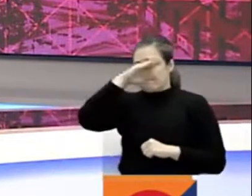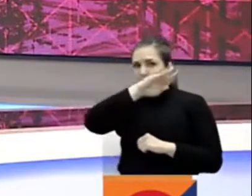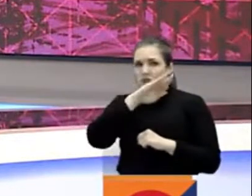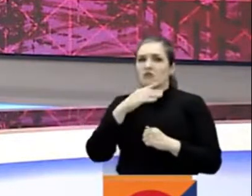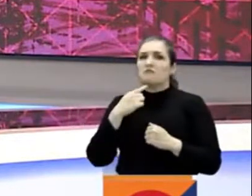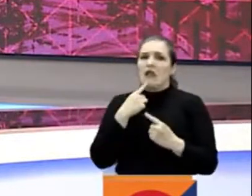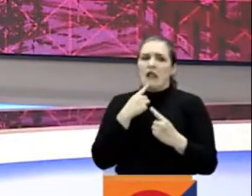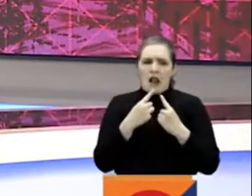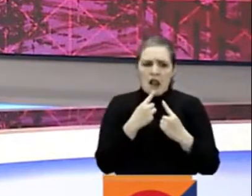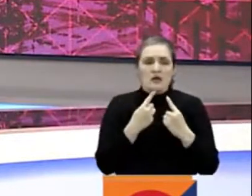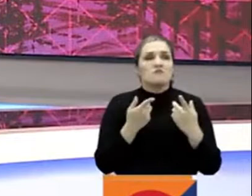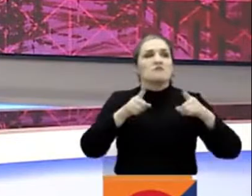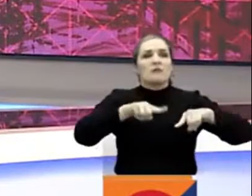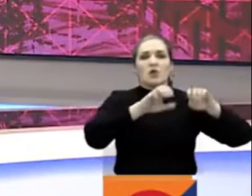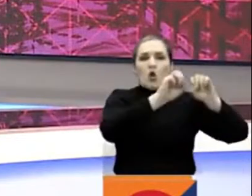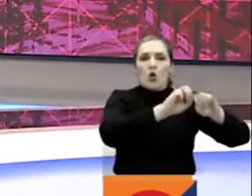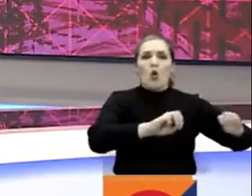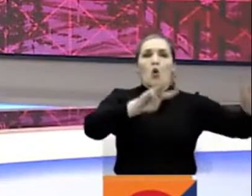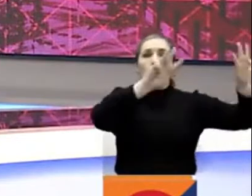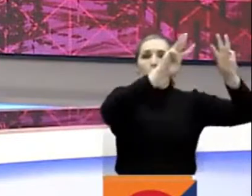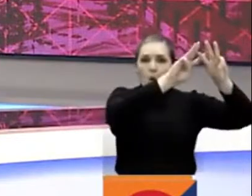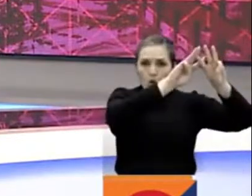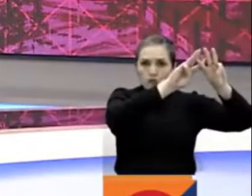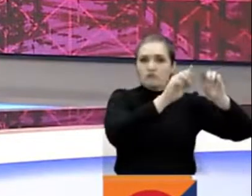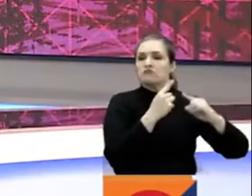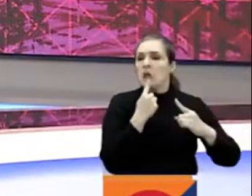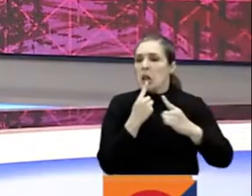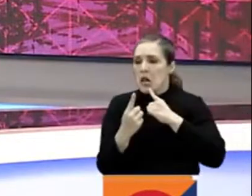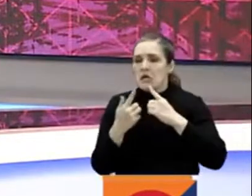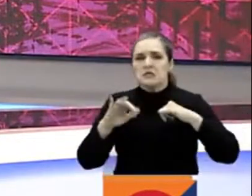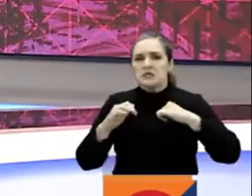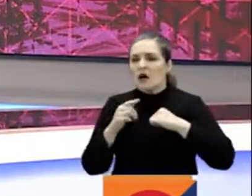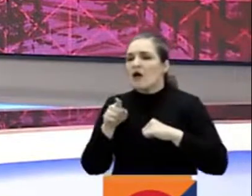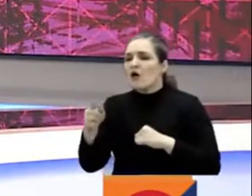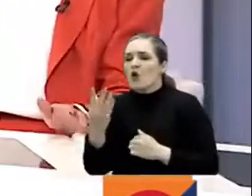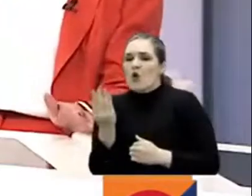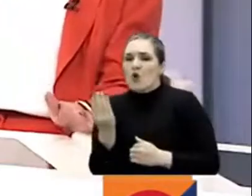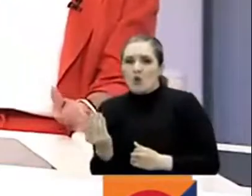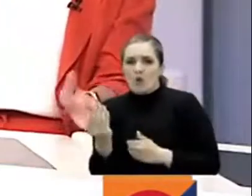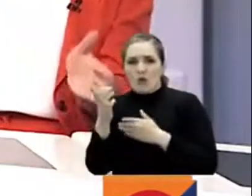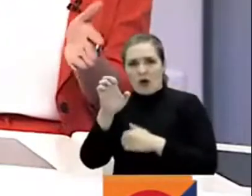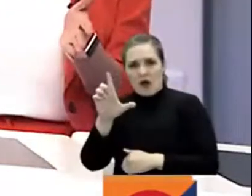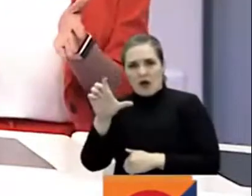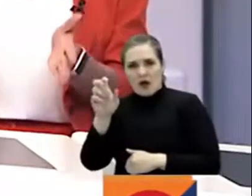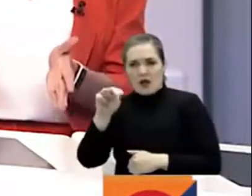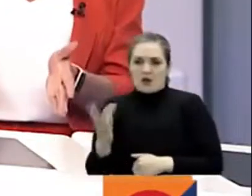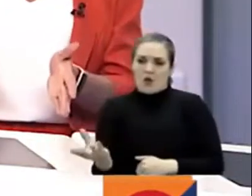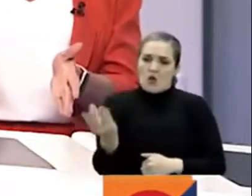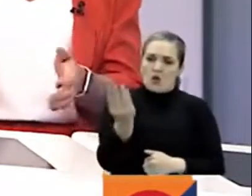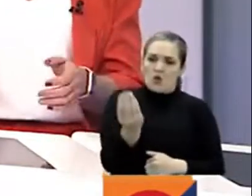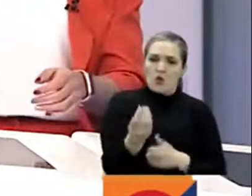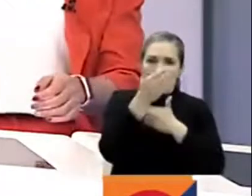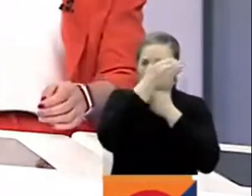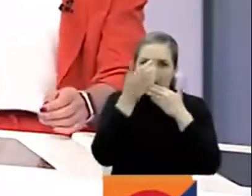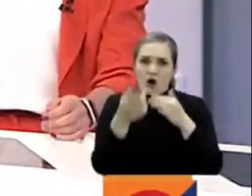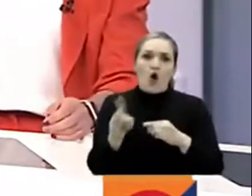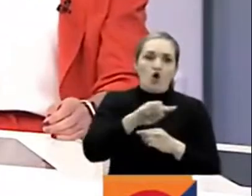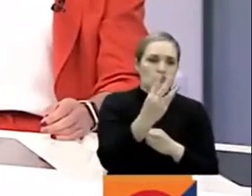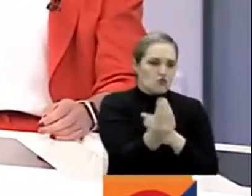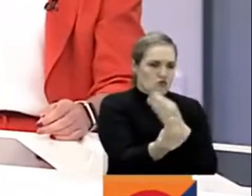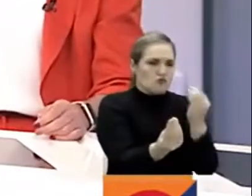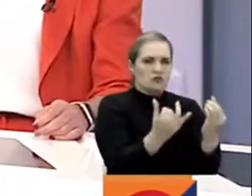4 grupos armados diferentes al ELN y las disidencias de las FARC. Luisa Barberi, buenas noches. ¿Qué otros anuncios hay sobre el